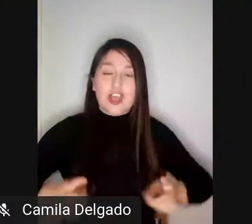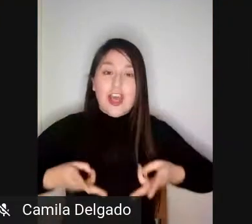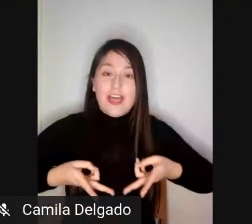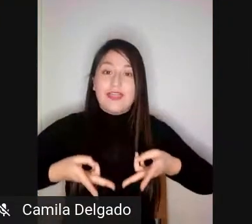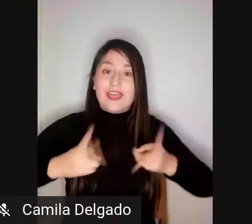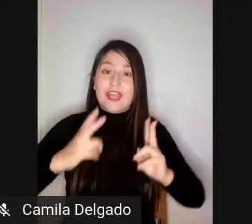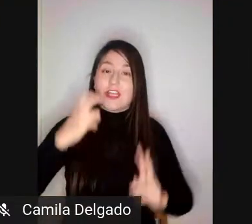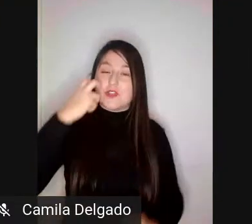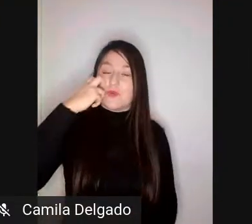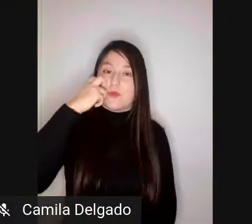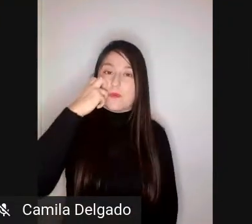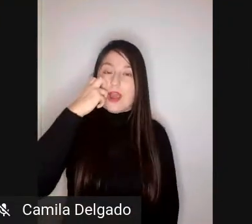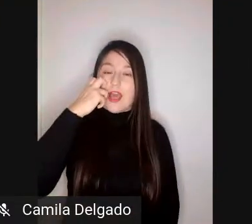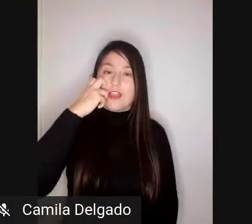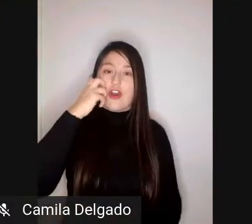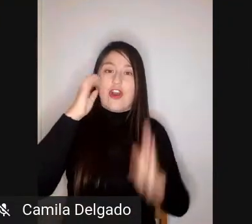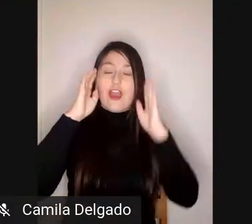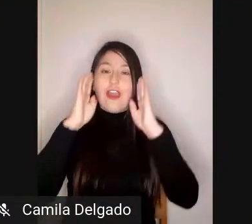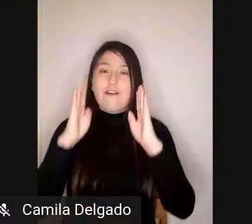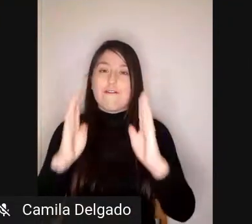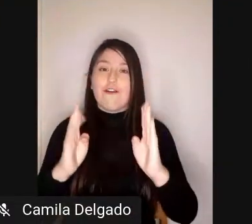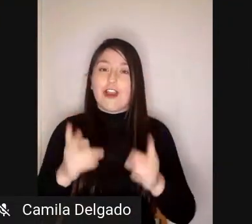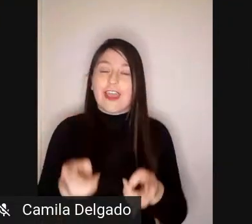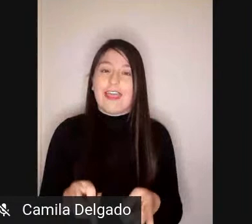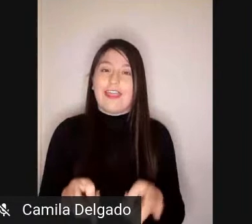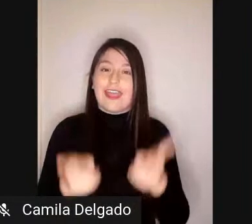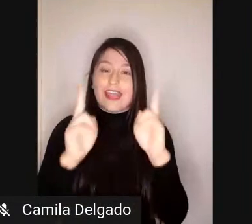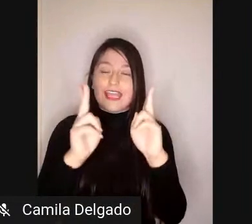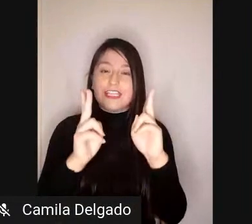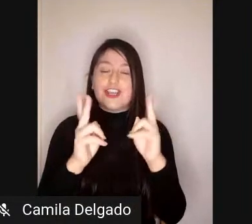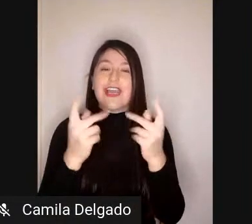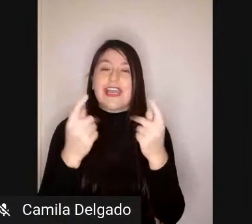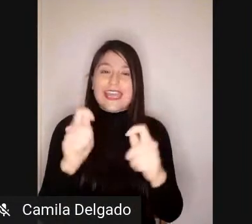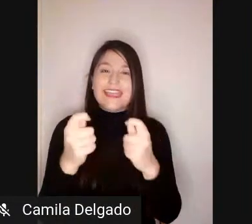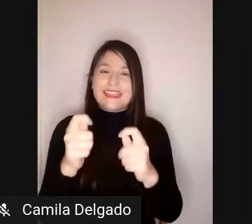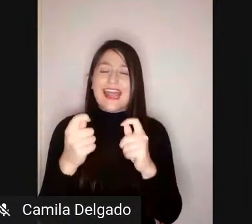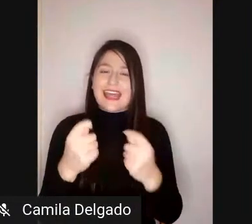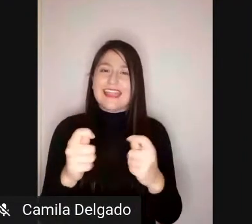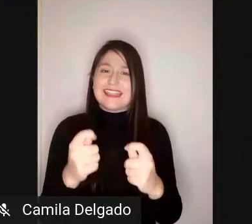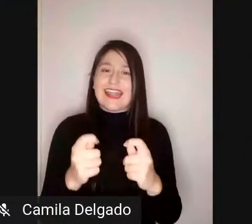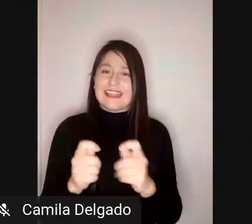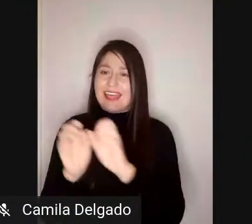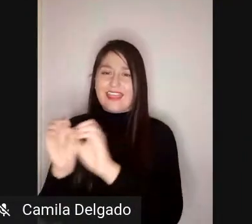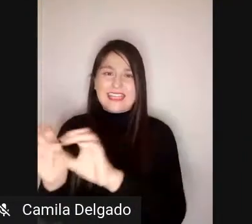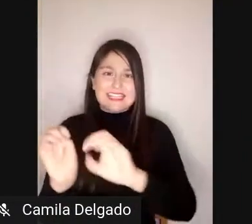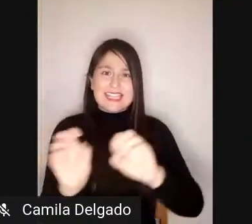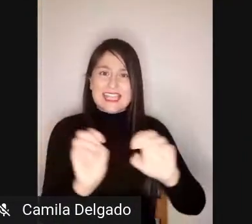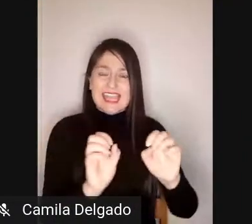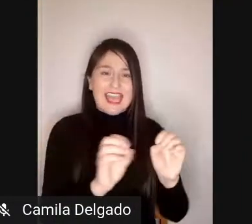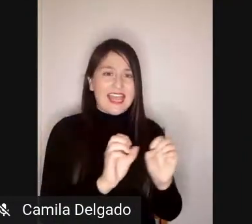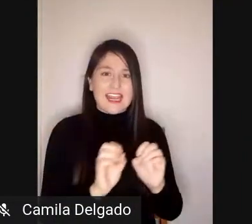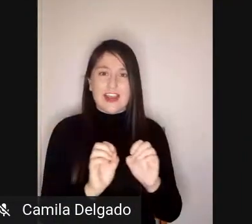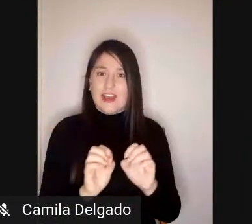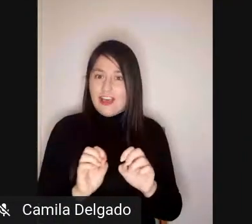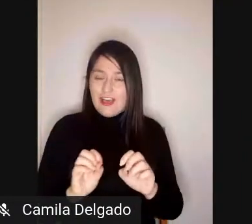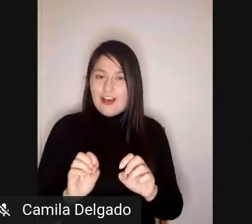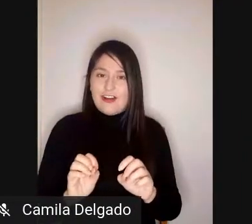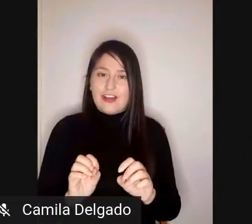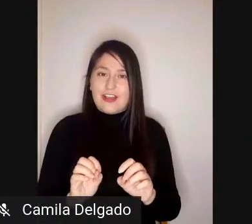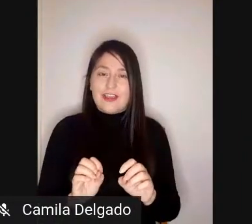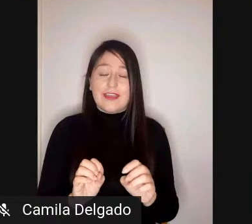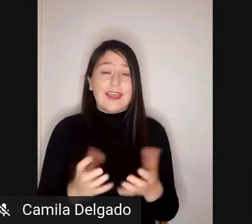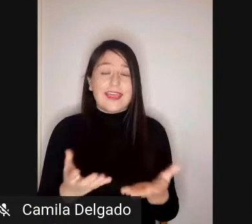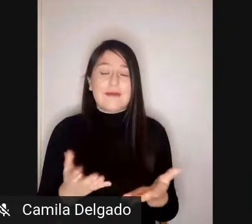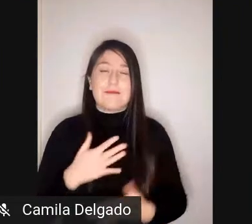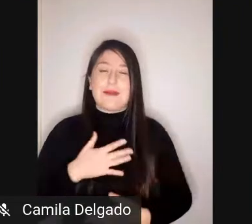de derechos, ¿cierto? Y generar, instalarlo en todos los escenarios posibles en los cuales uno se mueve, han sido para mí fruto